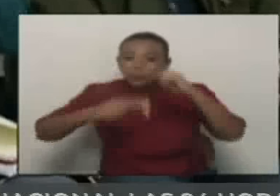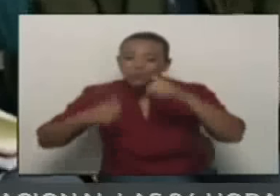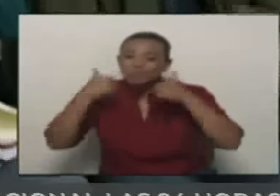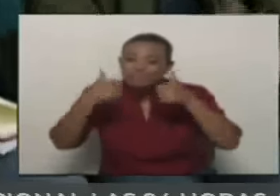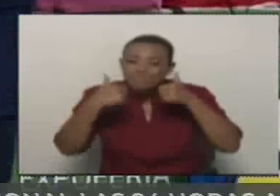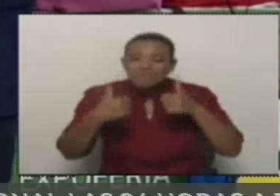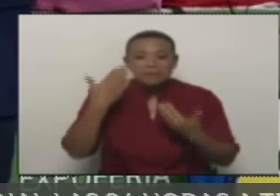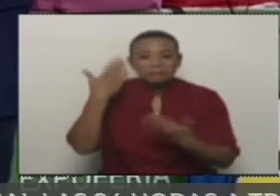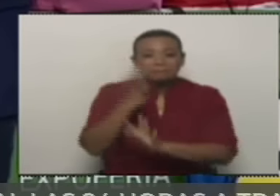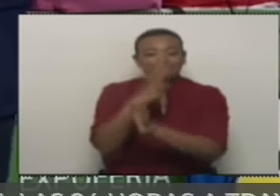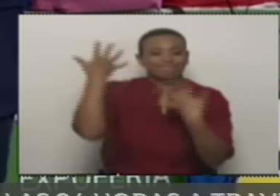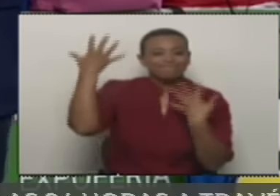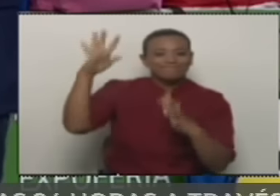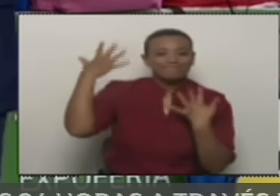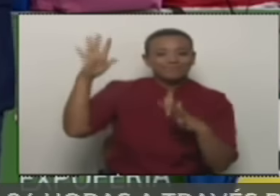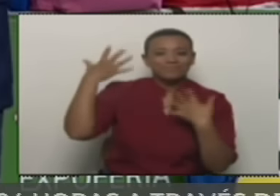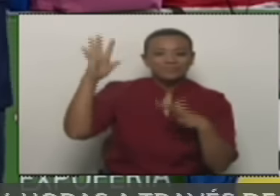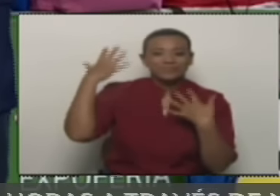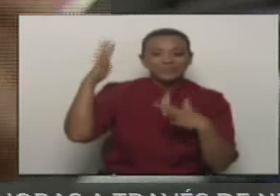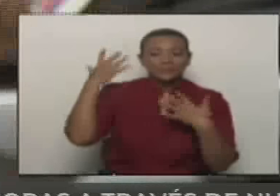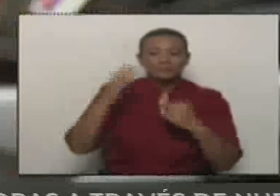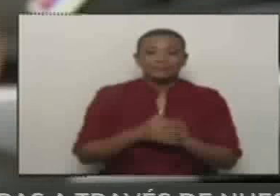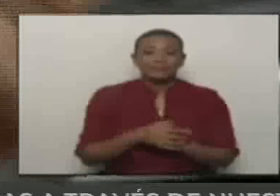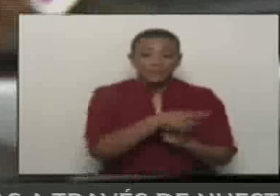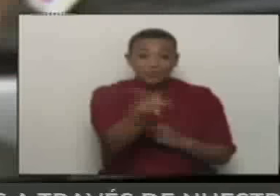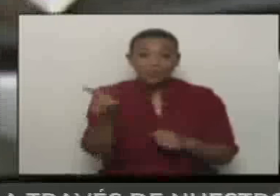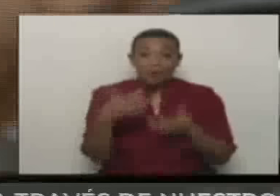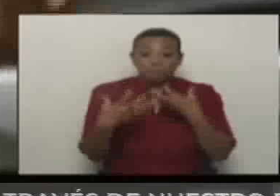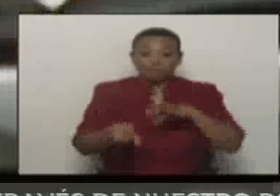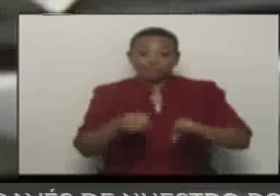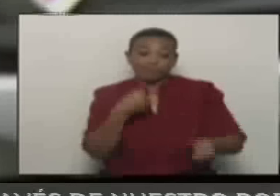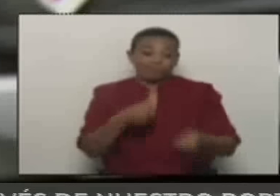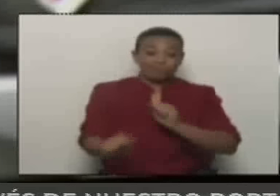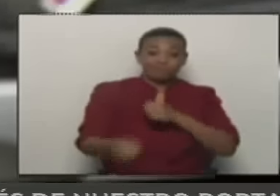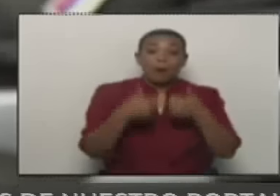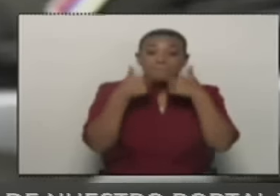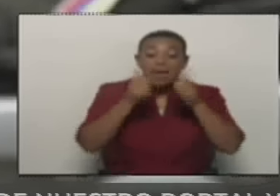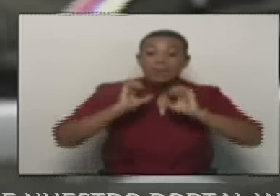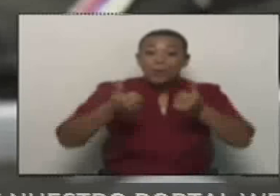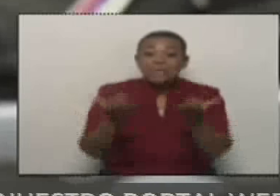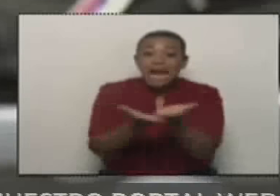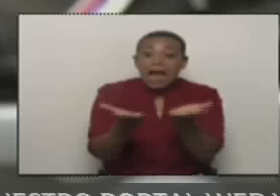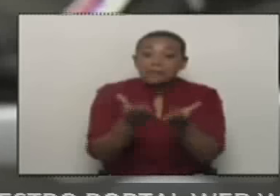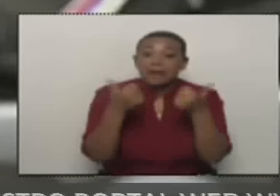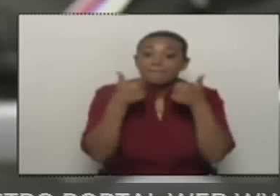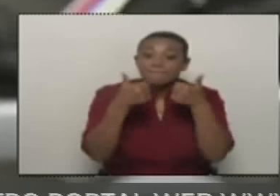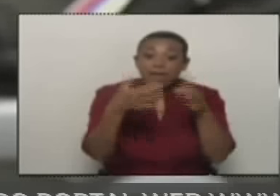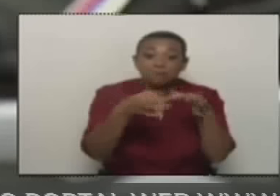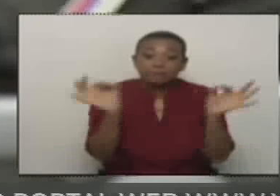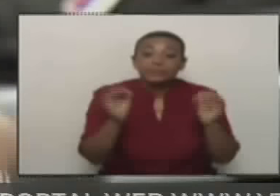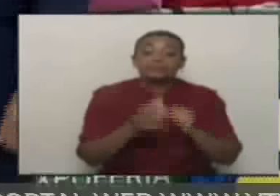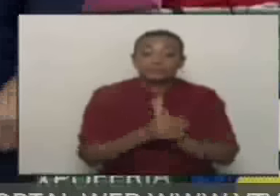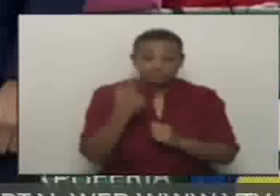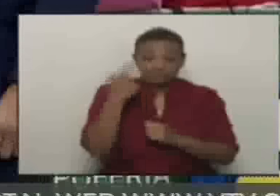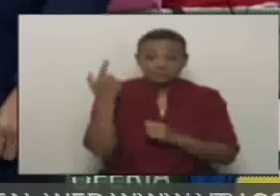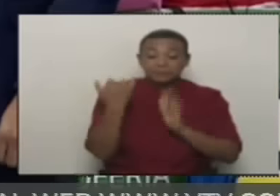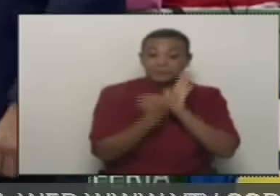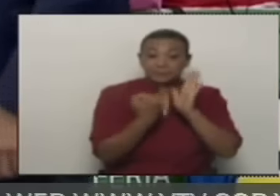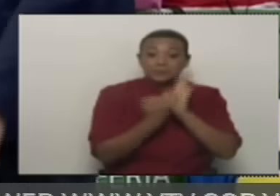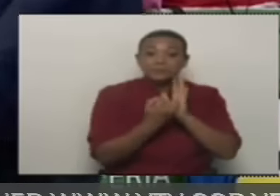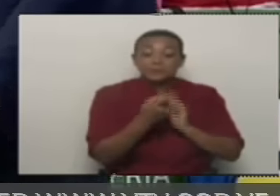mira. Ah, Michelle, tremendo zapato para empezar las clases, mira. ¿Qué tal? ¿Ah? ¿Qué